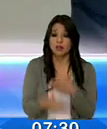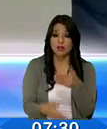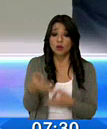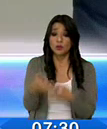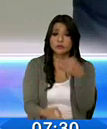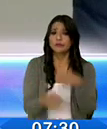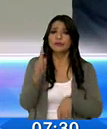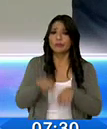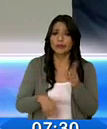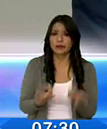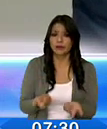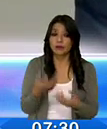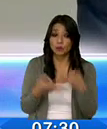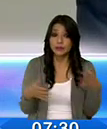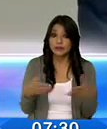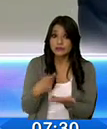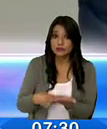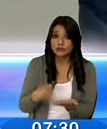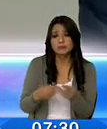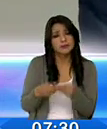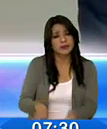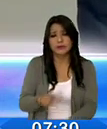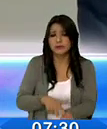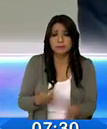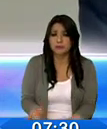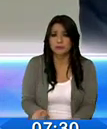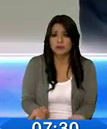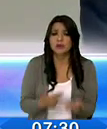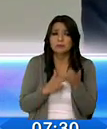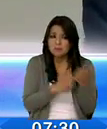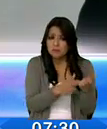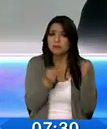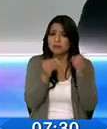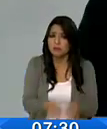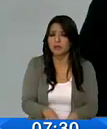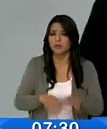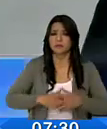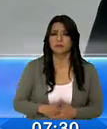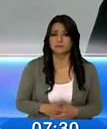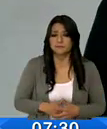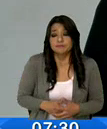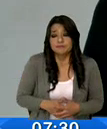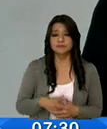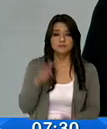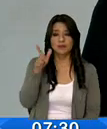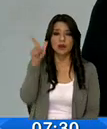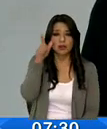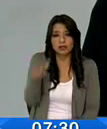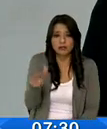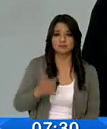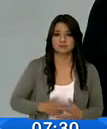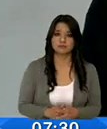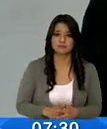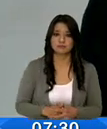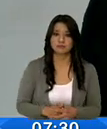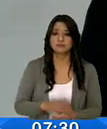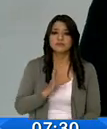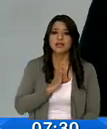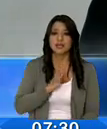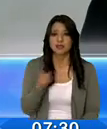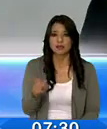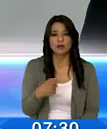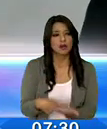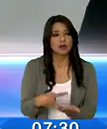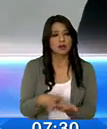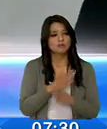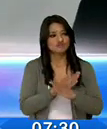porque necesariamente en audiencia de juzgamiento va a ser una pérdida de tiempo y de recursos para el Estado. Es lógico que las técnicas de litigación